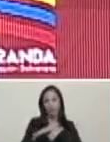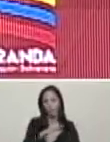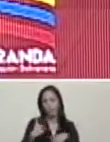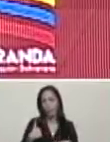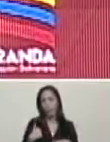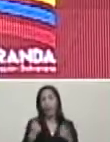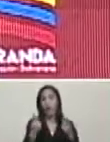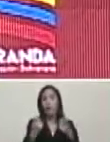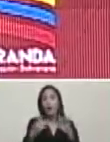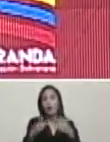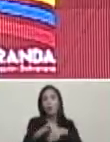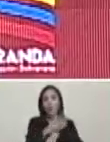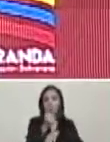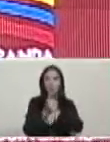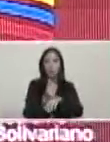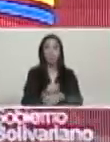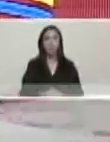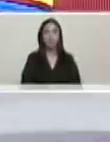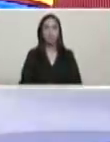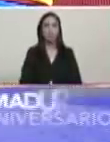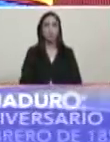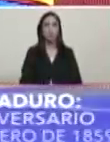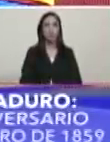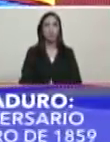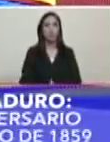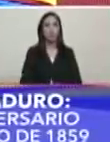culpa del protocolo, no es mi culpa,